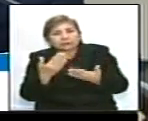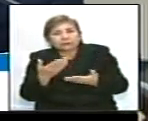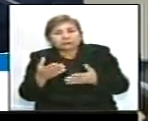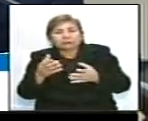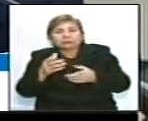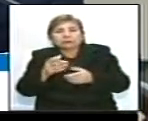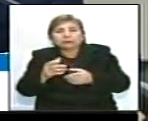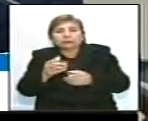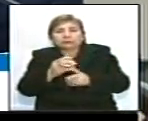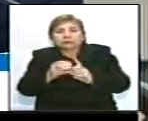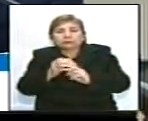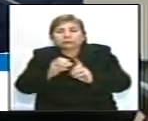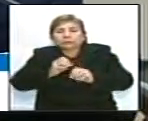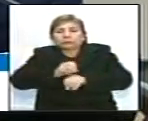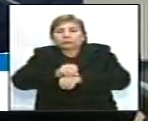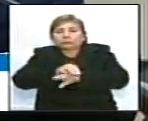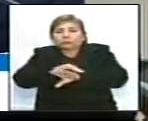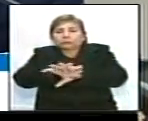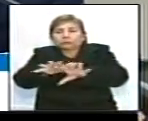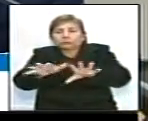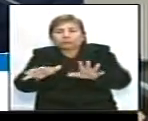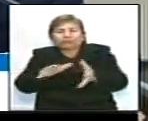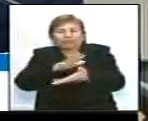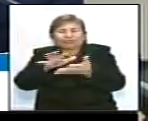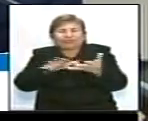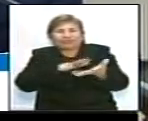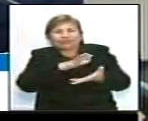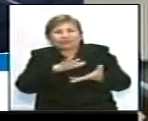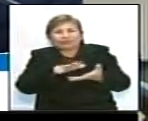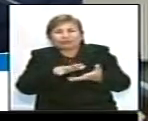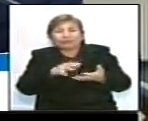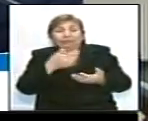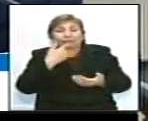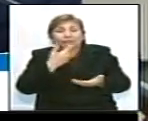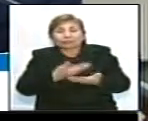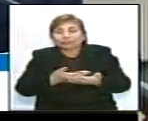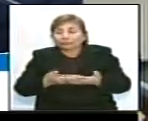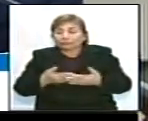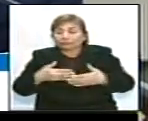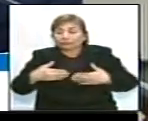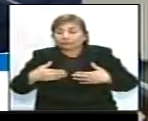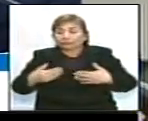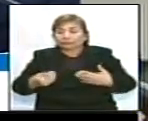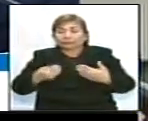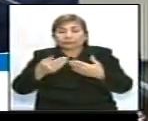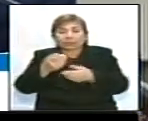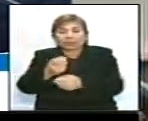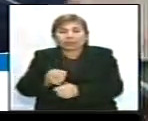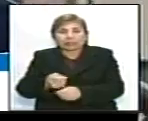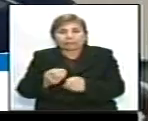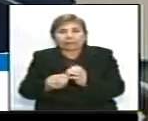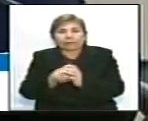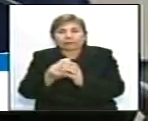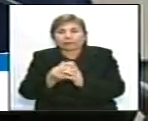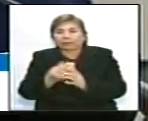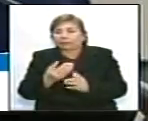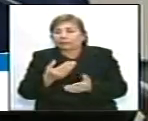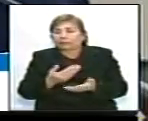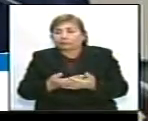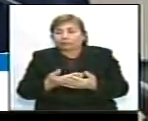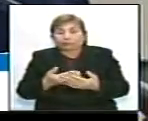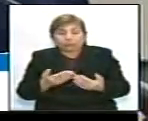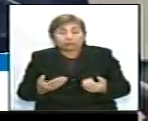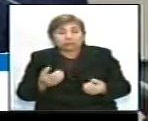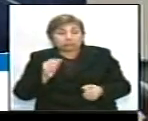agricultura extensiva, desordenada, que se va moviendo y que va deforestando. El tema de minería ilegal,